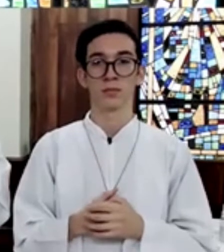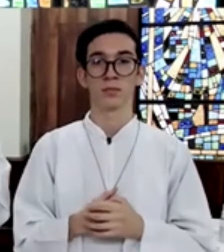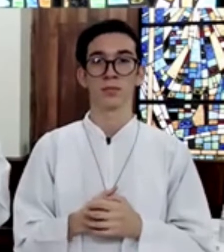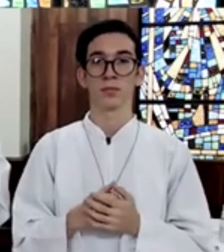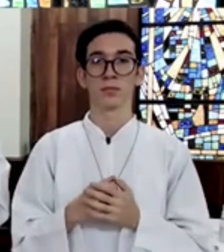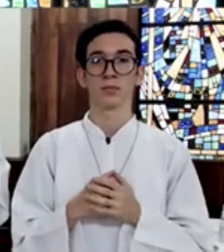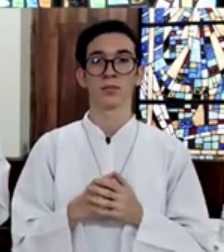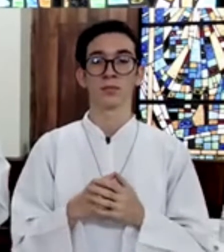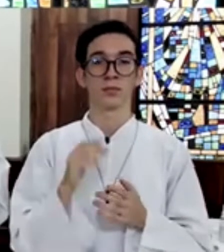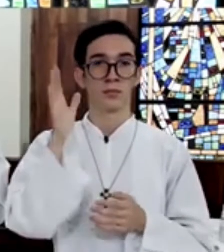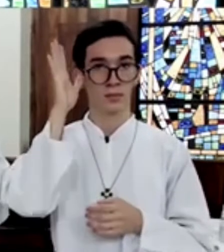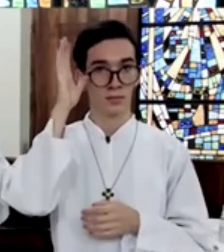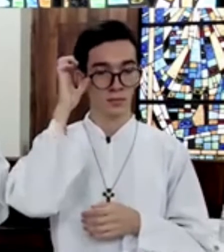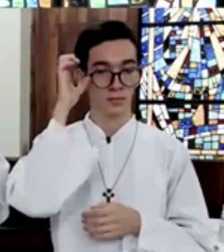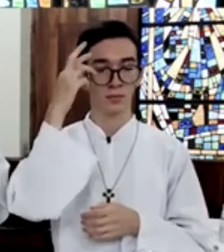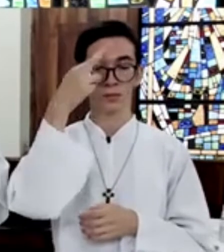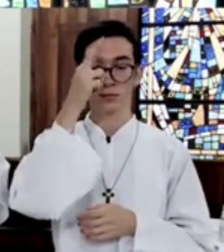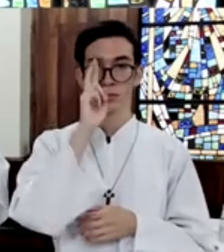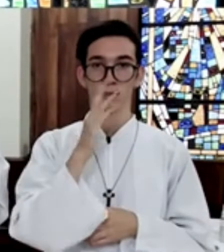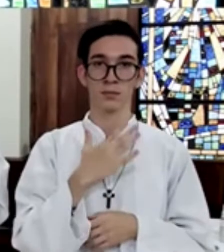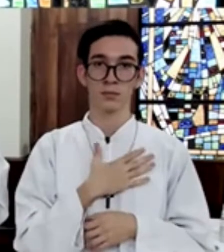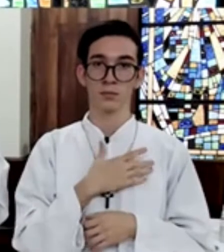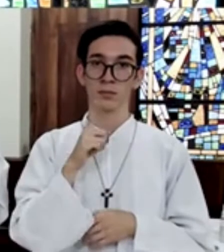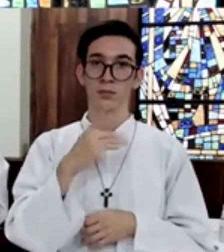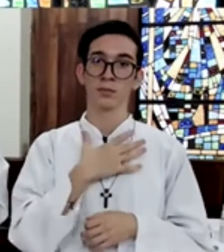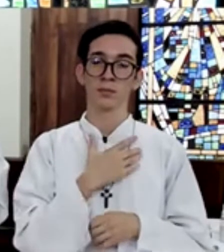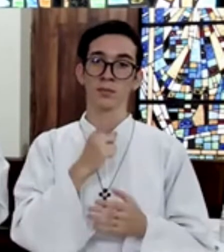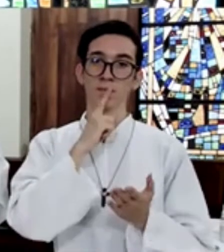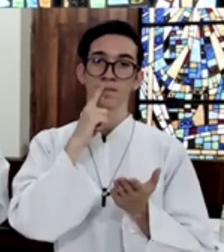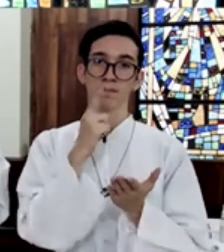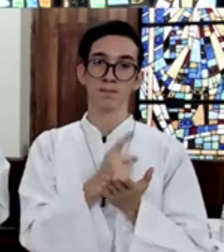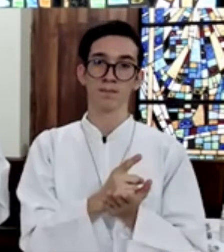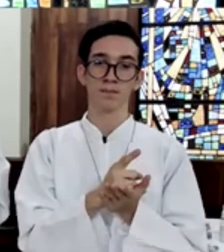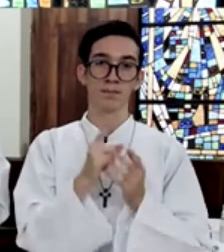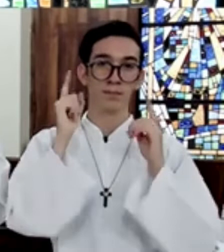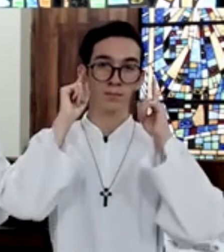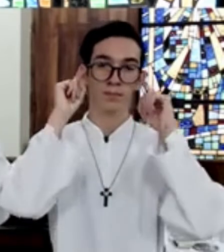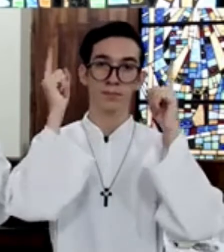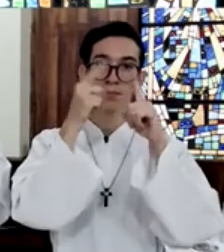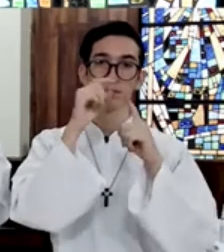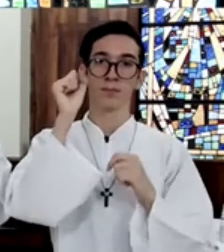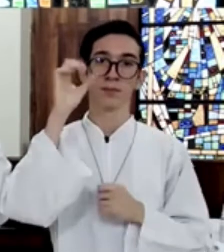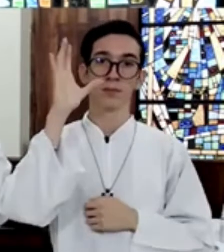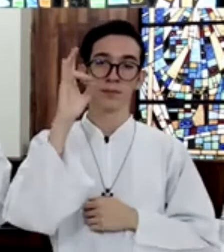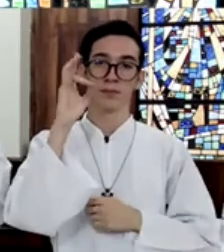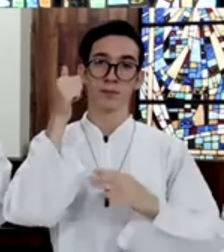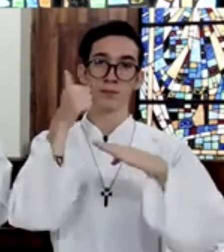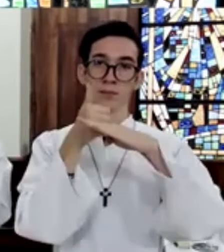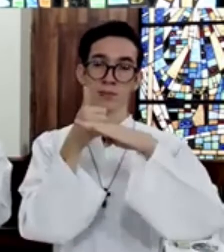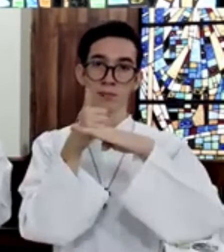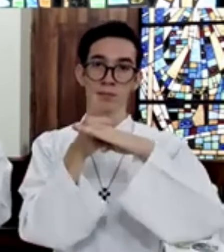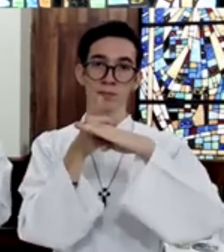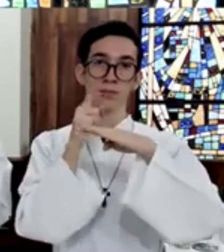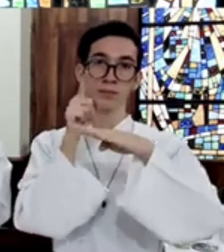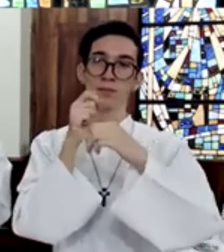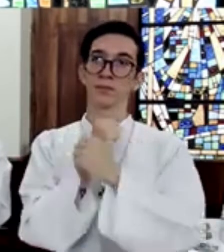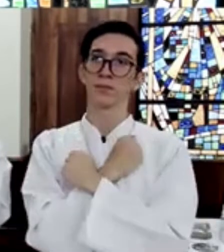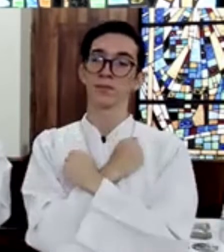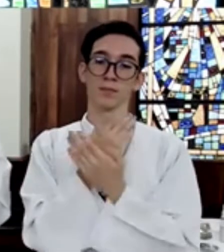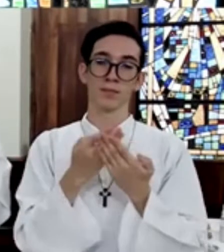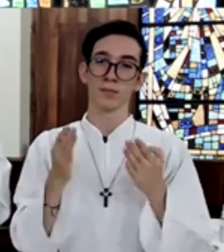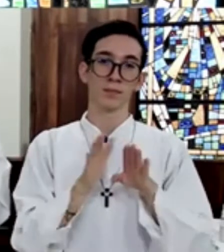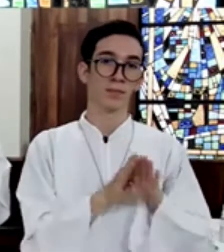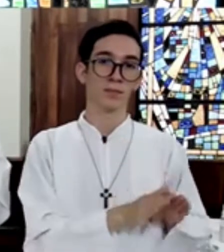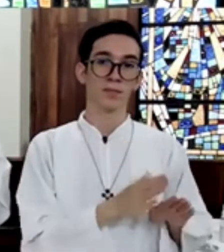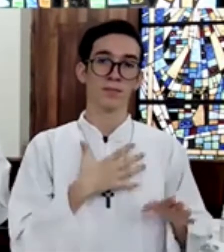espiritual. Creo, Señor mío, que estás realmente presente en el Santísimo Sacramento del altar. Te amo sobre todas las